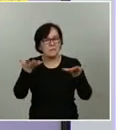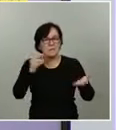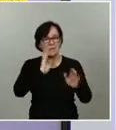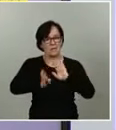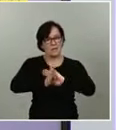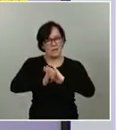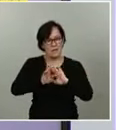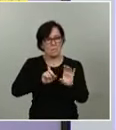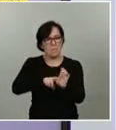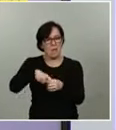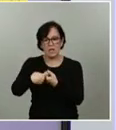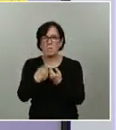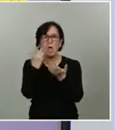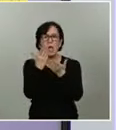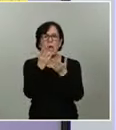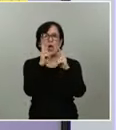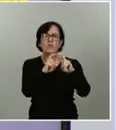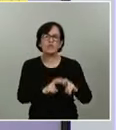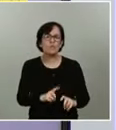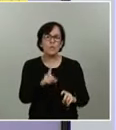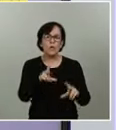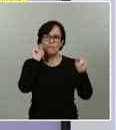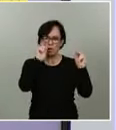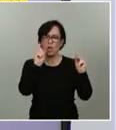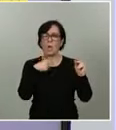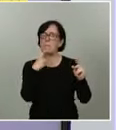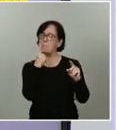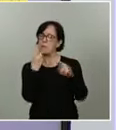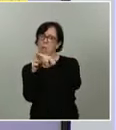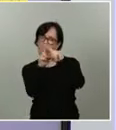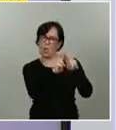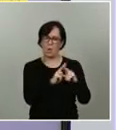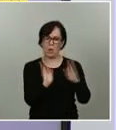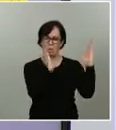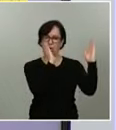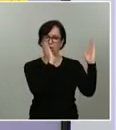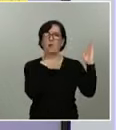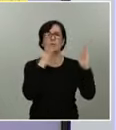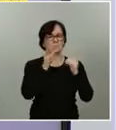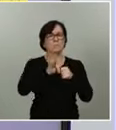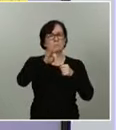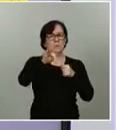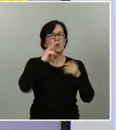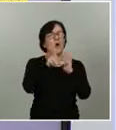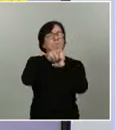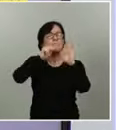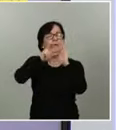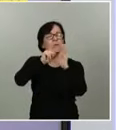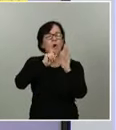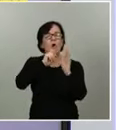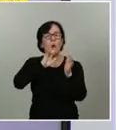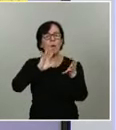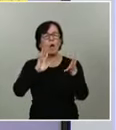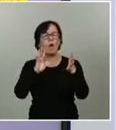porque este estudio no se ha terminado. Esta es la primera foto, pero esto es un estudio longitudinal. Queremos tener un vídeo de cómo va la evolución de